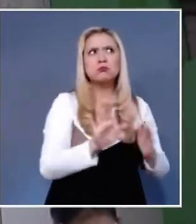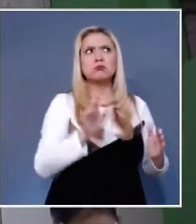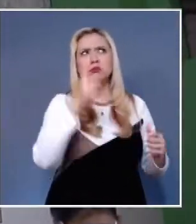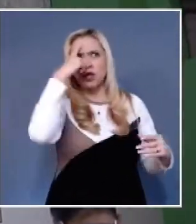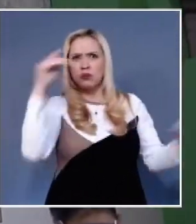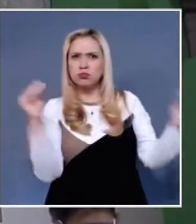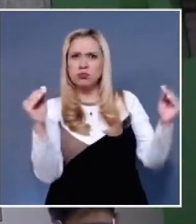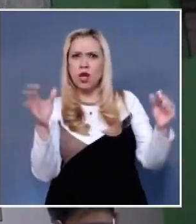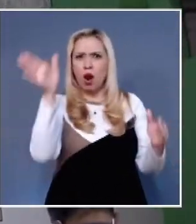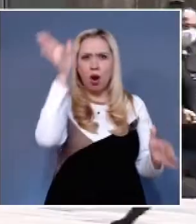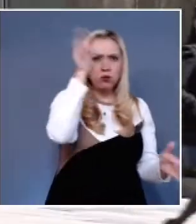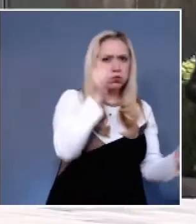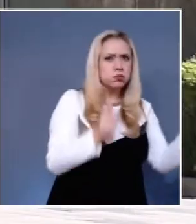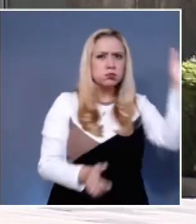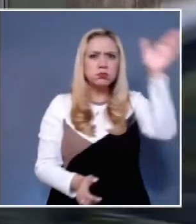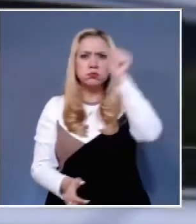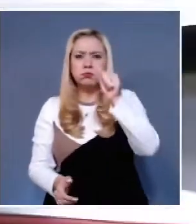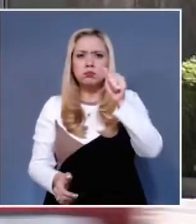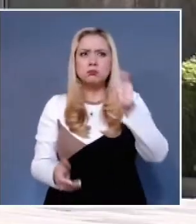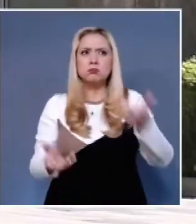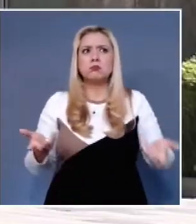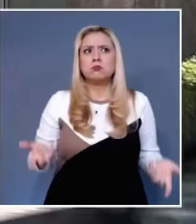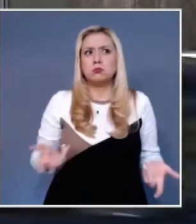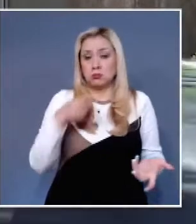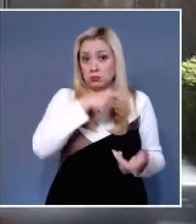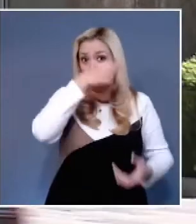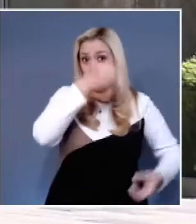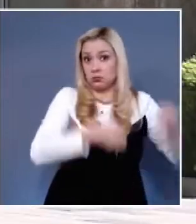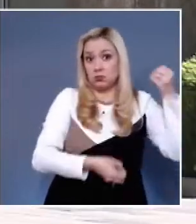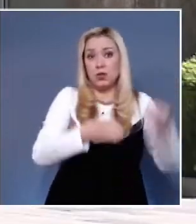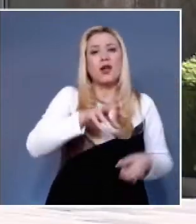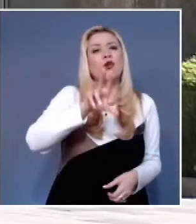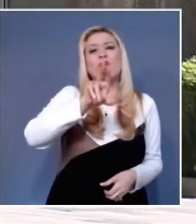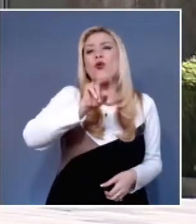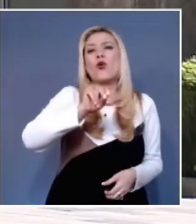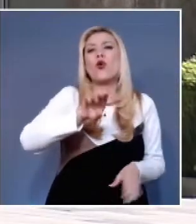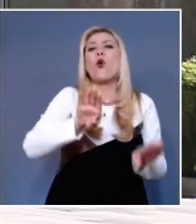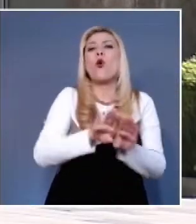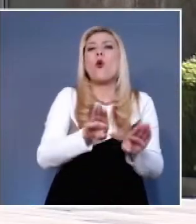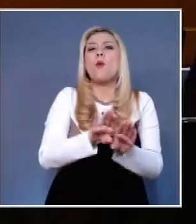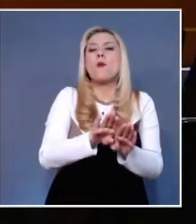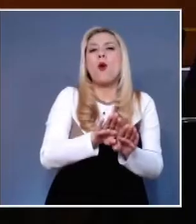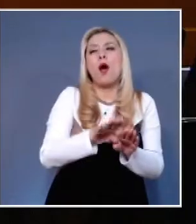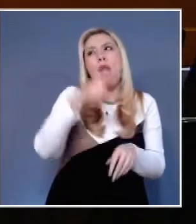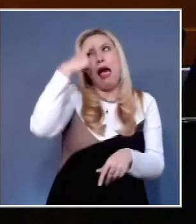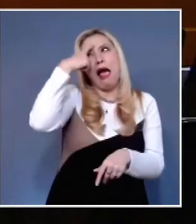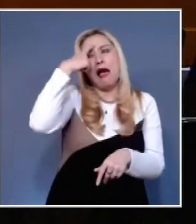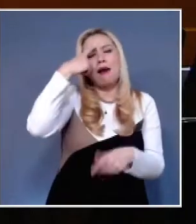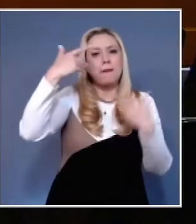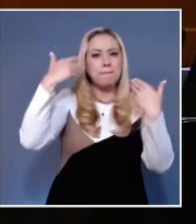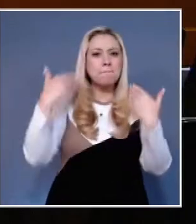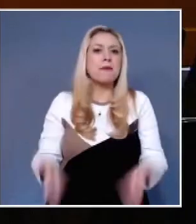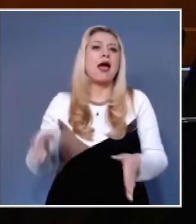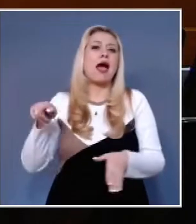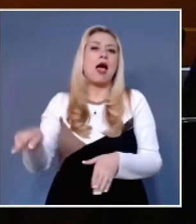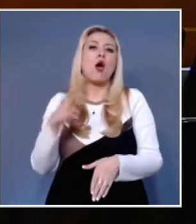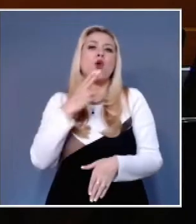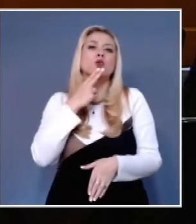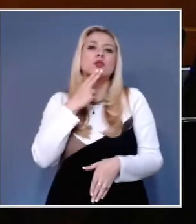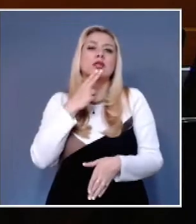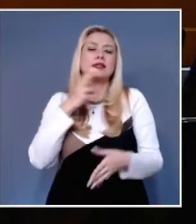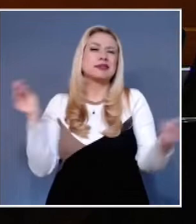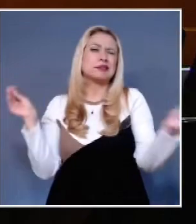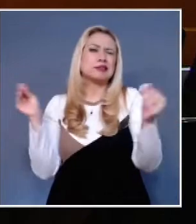un mecanismo alterno de solución de controversias optativo para los usuarios. La sala resaltó que el plazo